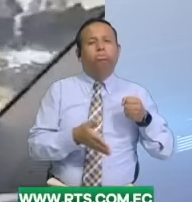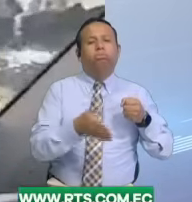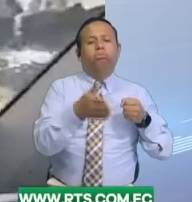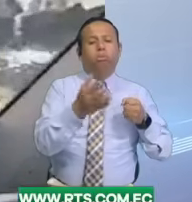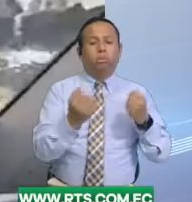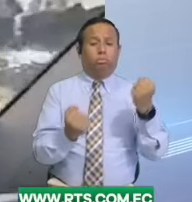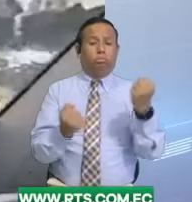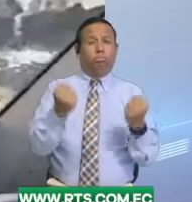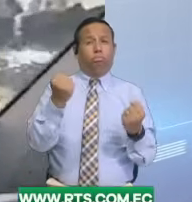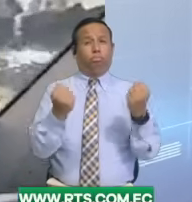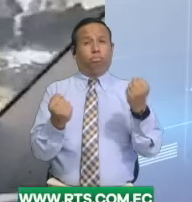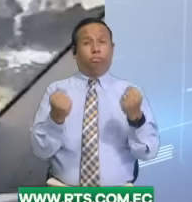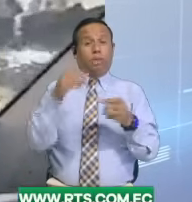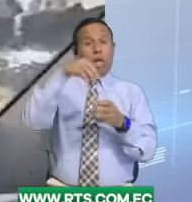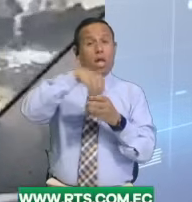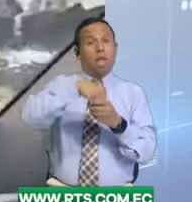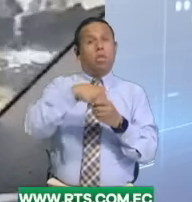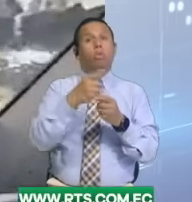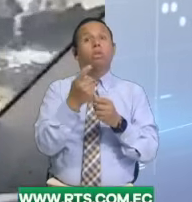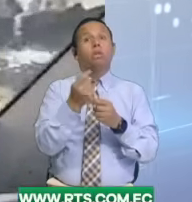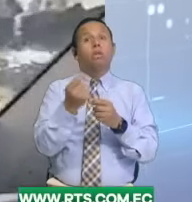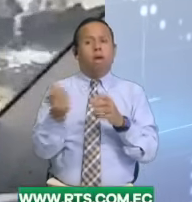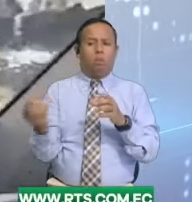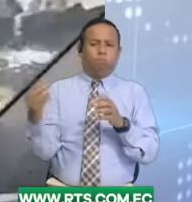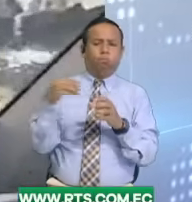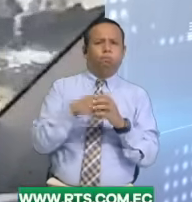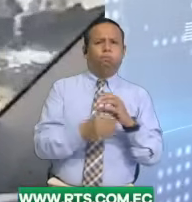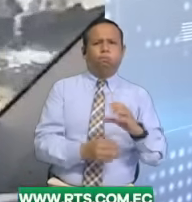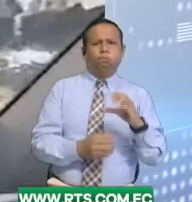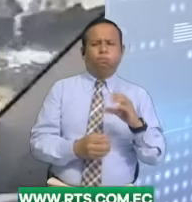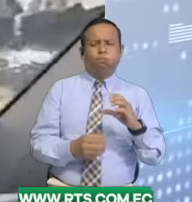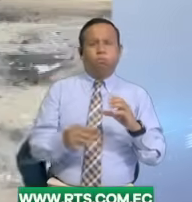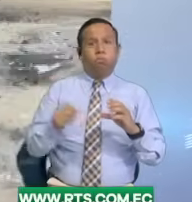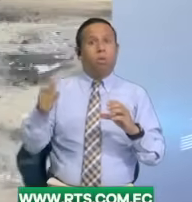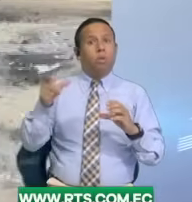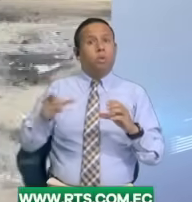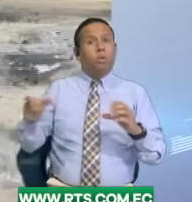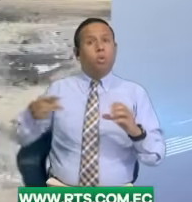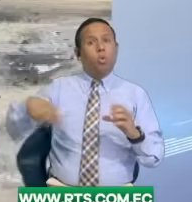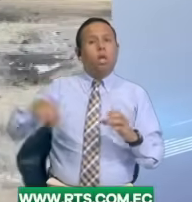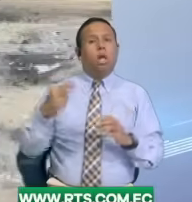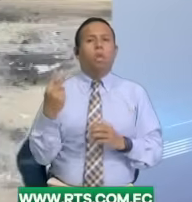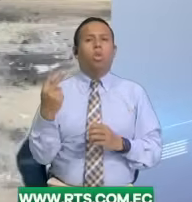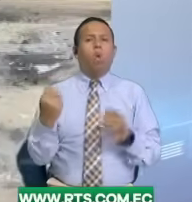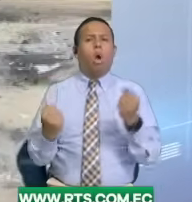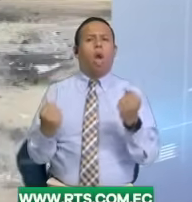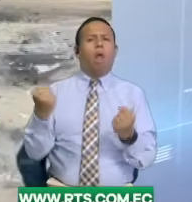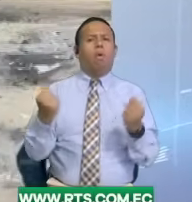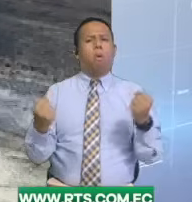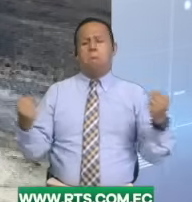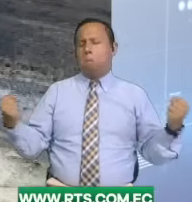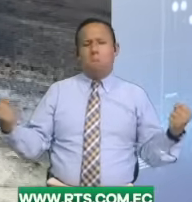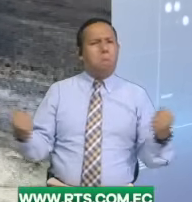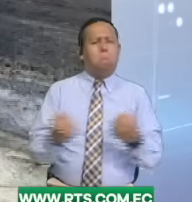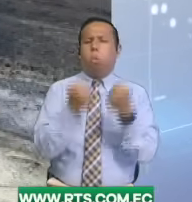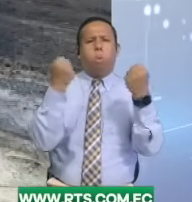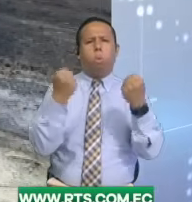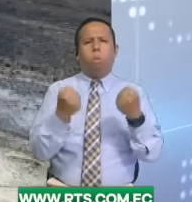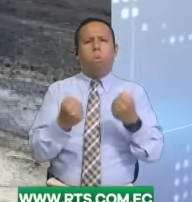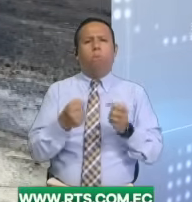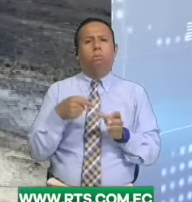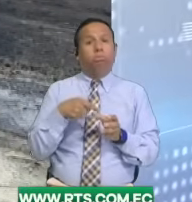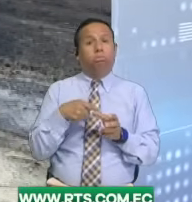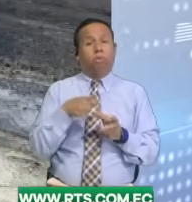que transportaba dinero fue asaltado. Al parecer, sujetos que conducían 2 volquetas chocaron contra los carros donde iban